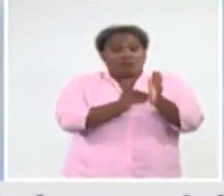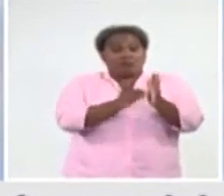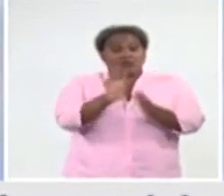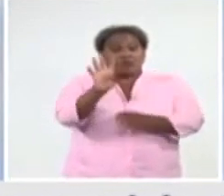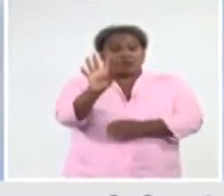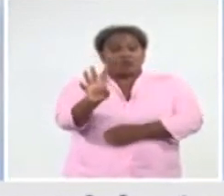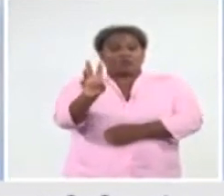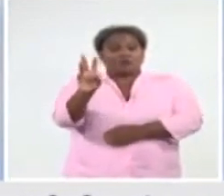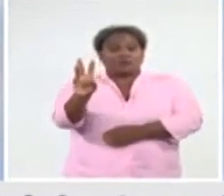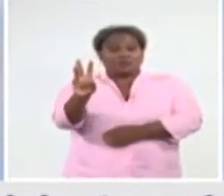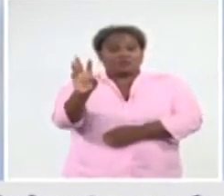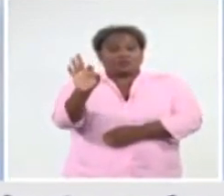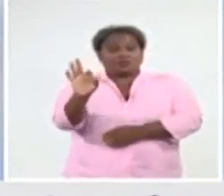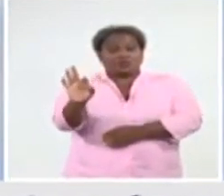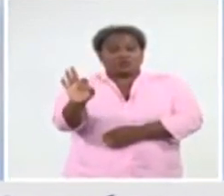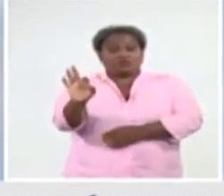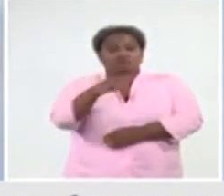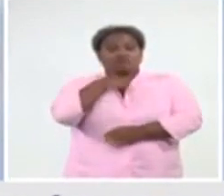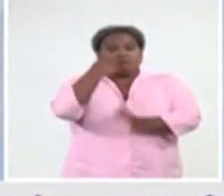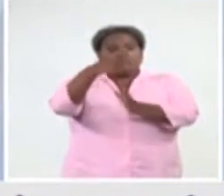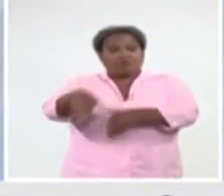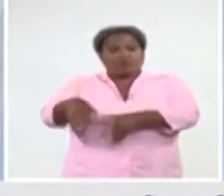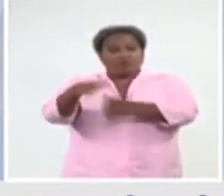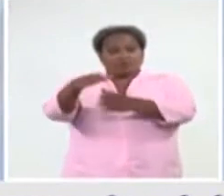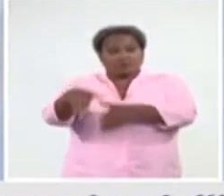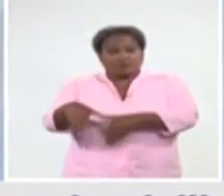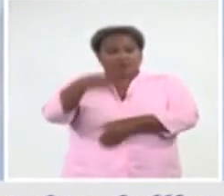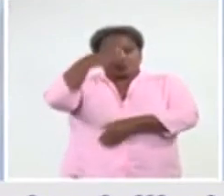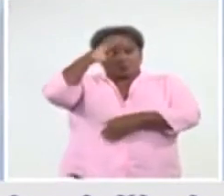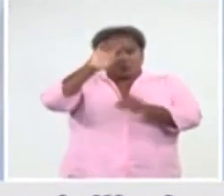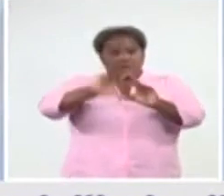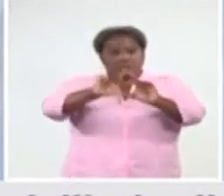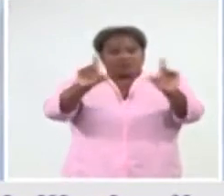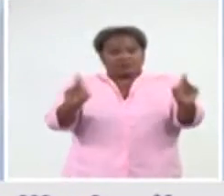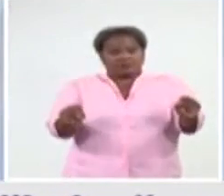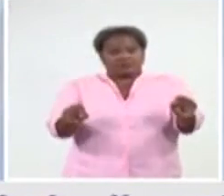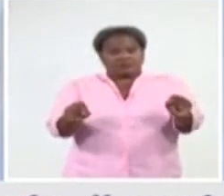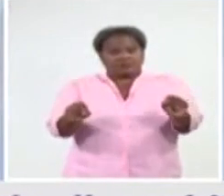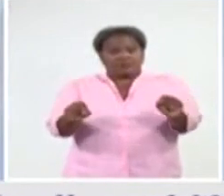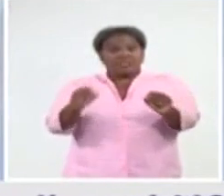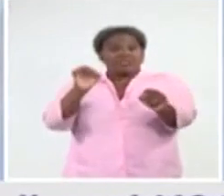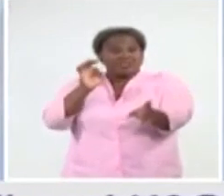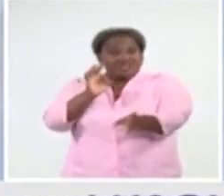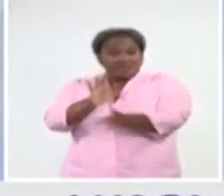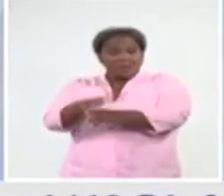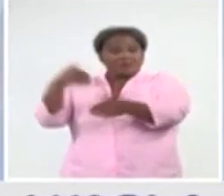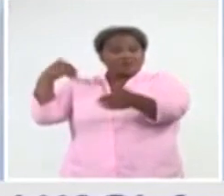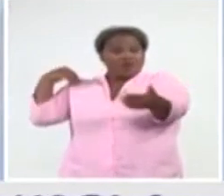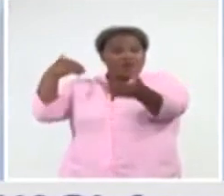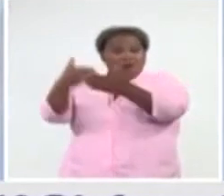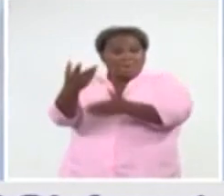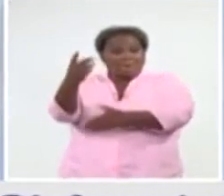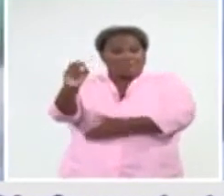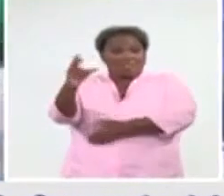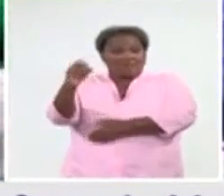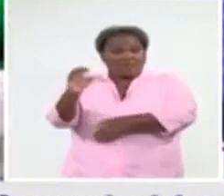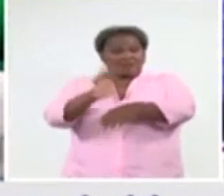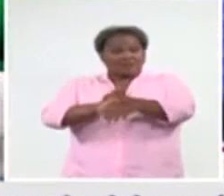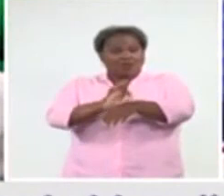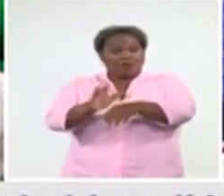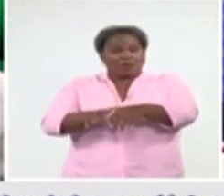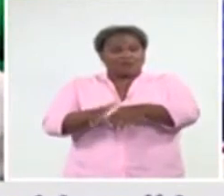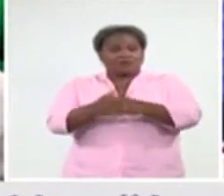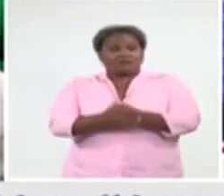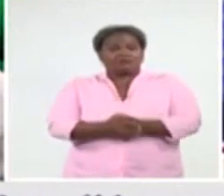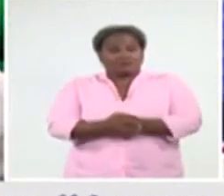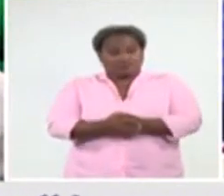3.438 fallecidos en nuestro país desde el inicio de la pandemia. Se mantiene la natalidad en